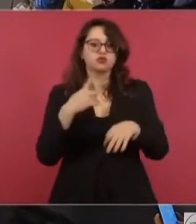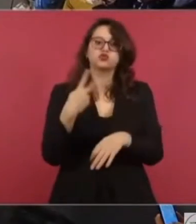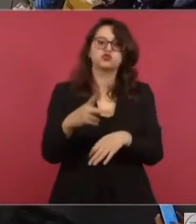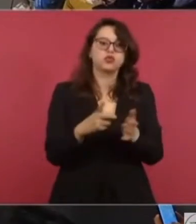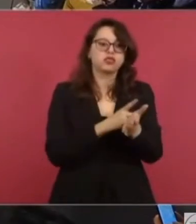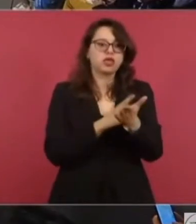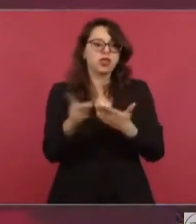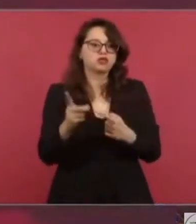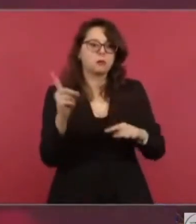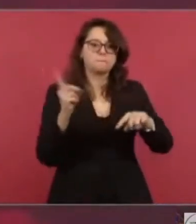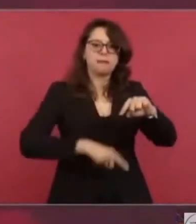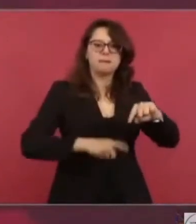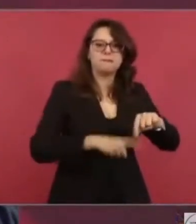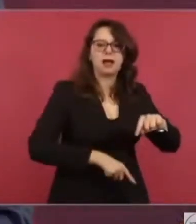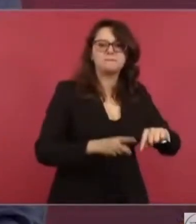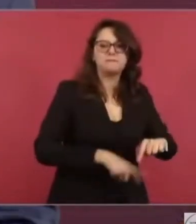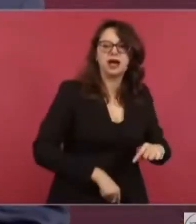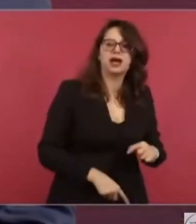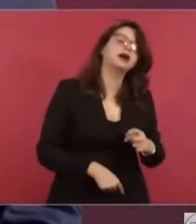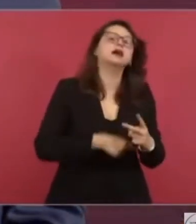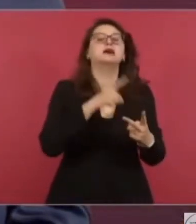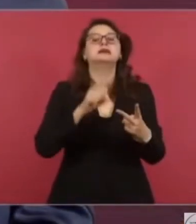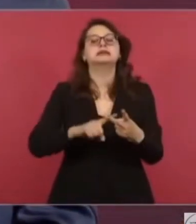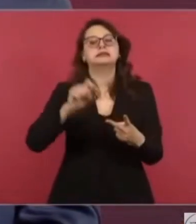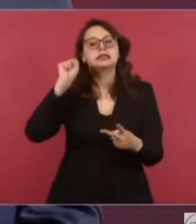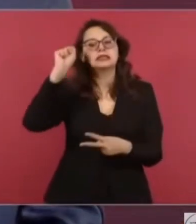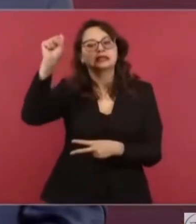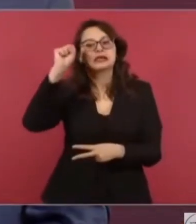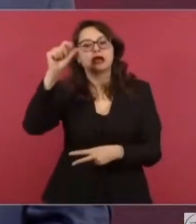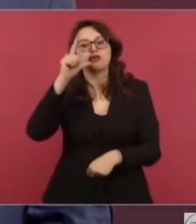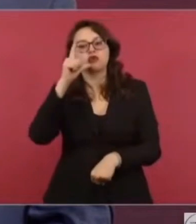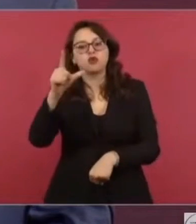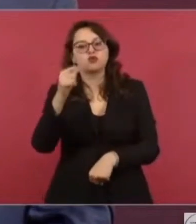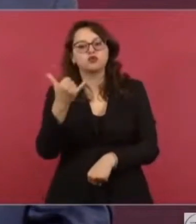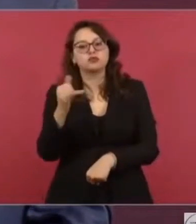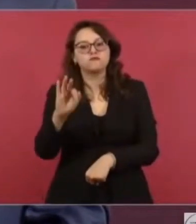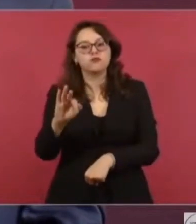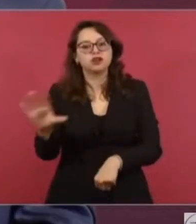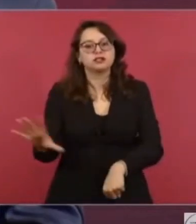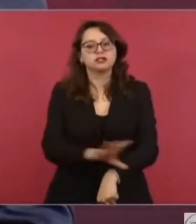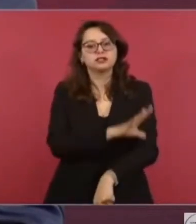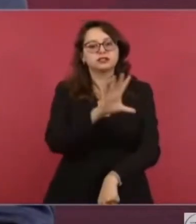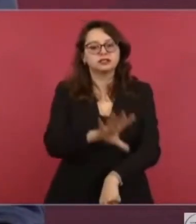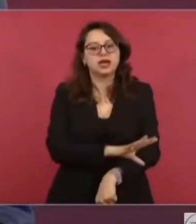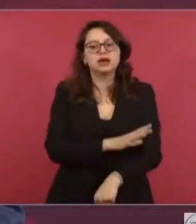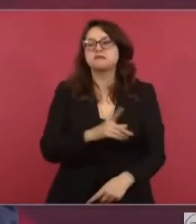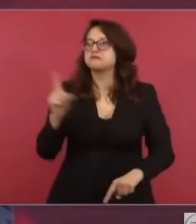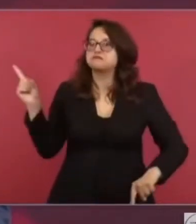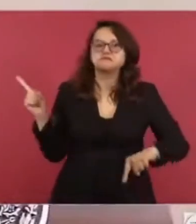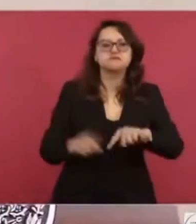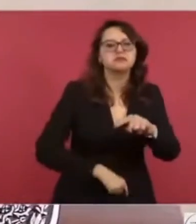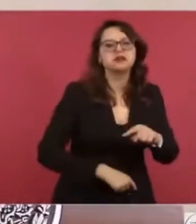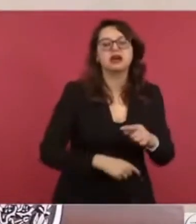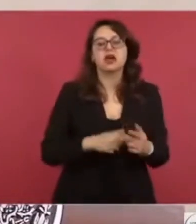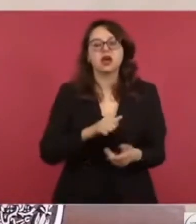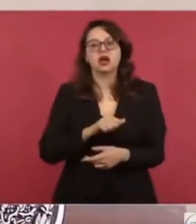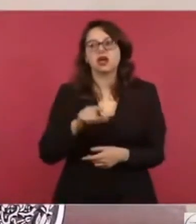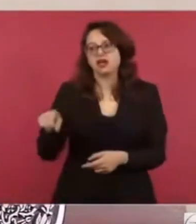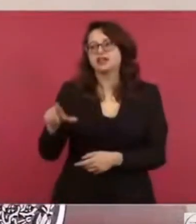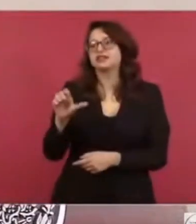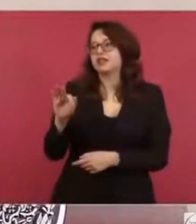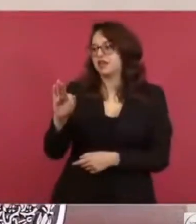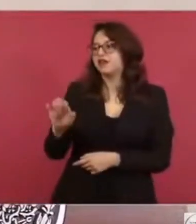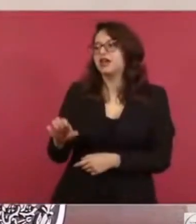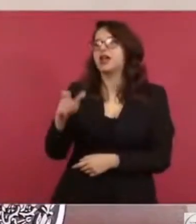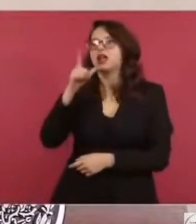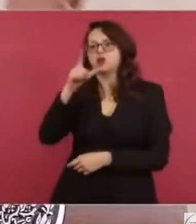Y en el caso del sindicato de electricistas y en todos los sindicatos,